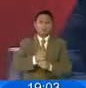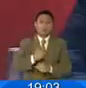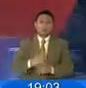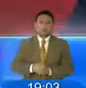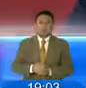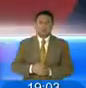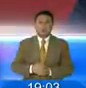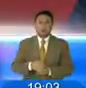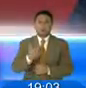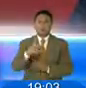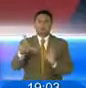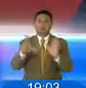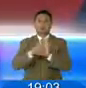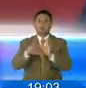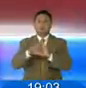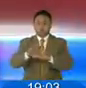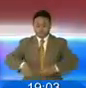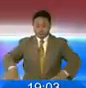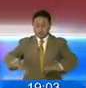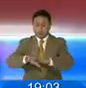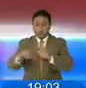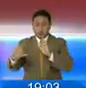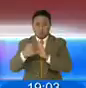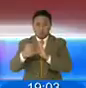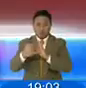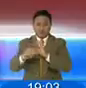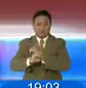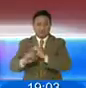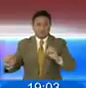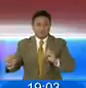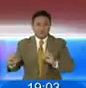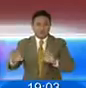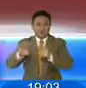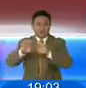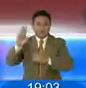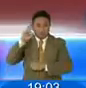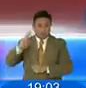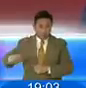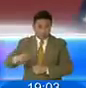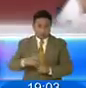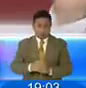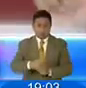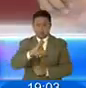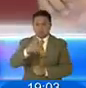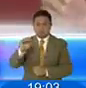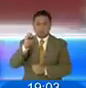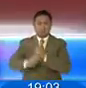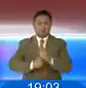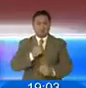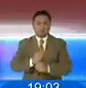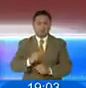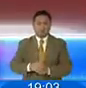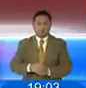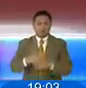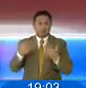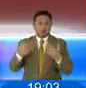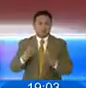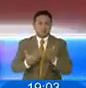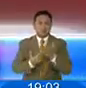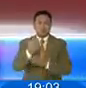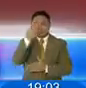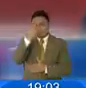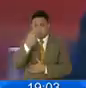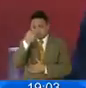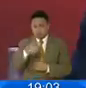zona franca de turismo para exceptuar del pago de impuesto a la renta por 30 años a todos los nuevos hoteles